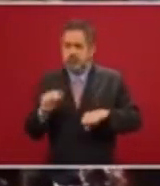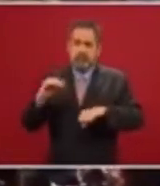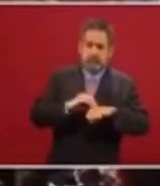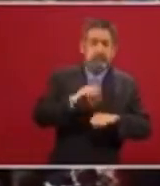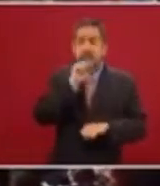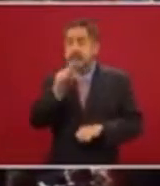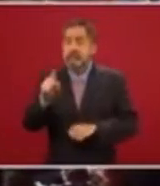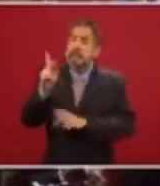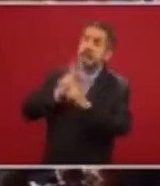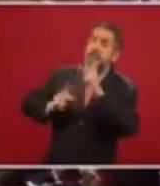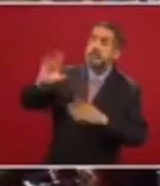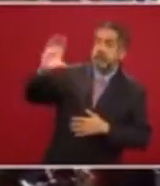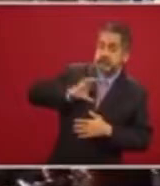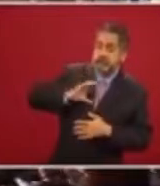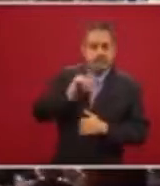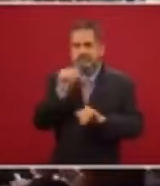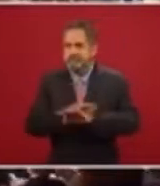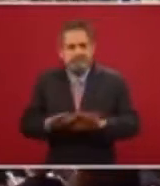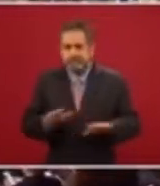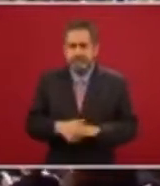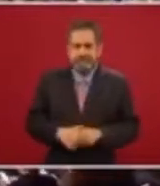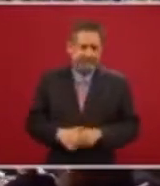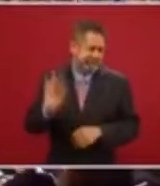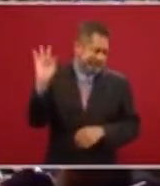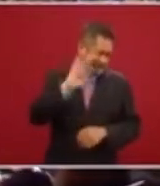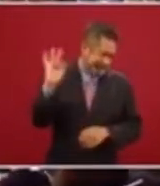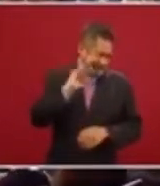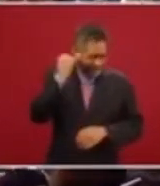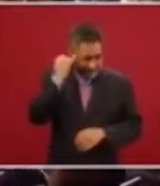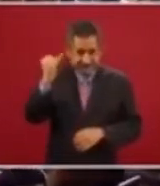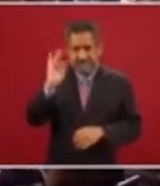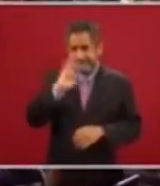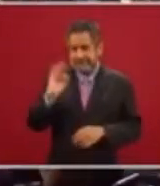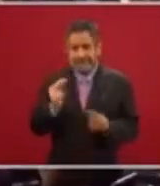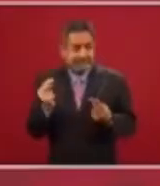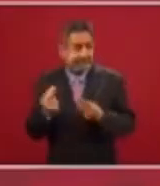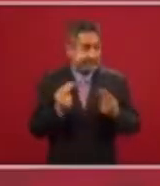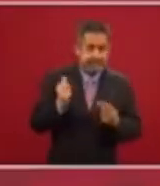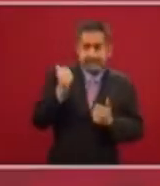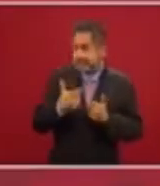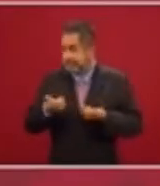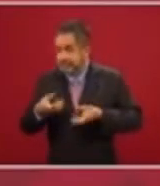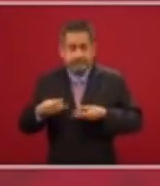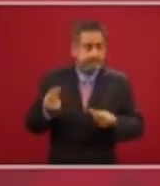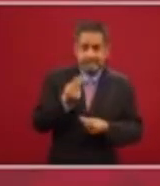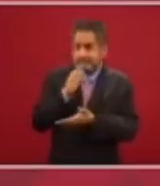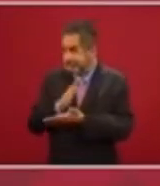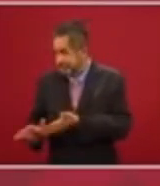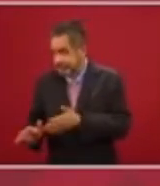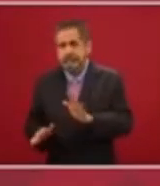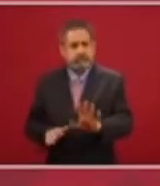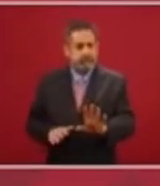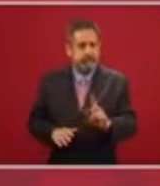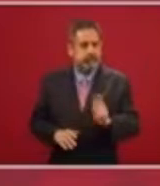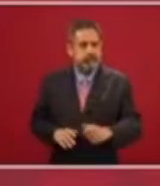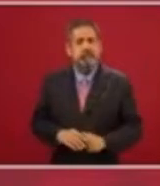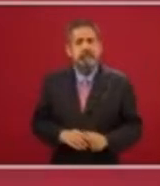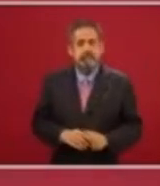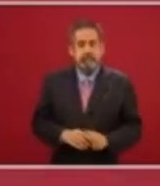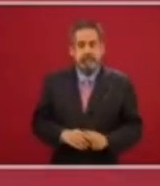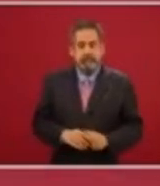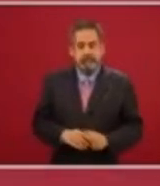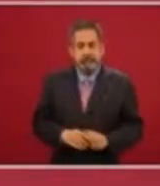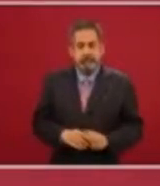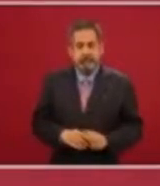deuda pública. Si hace falta, si llegara a hacer falta algún ajuste en el presupuesto, va a ser